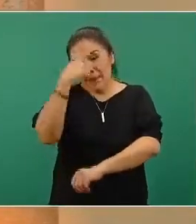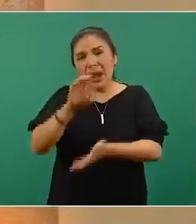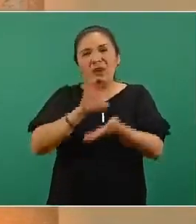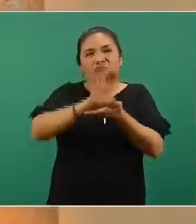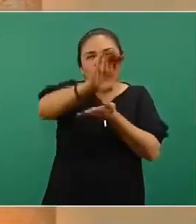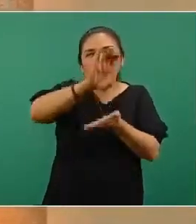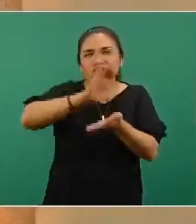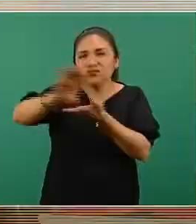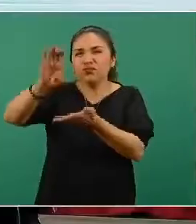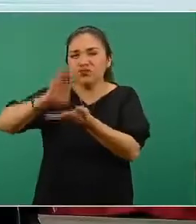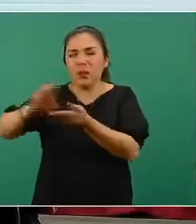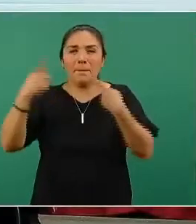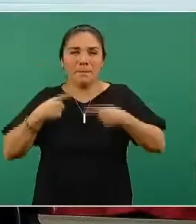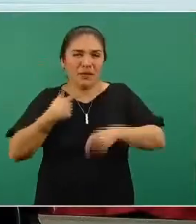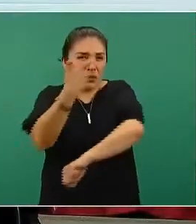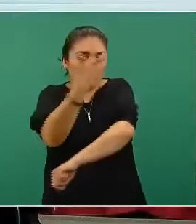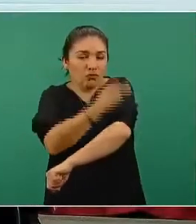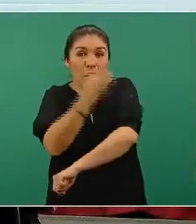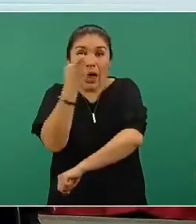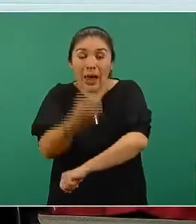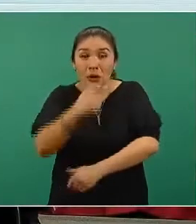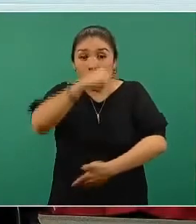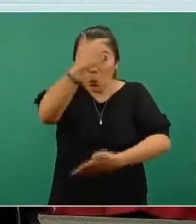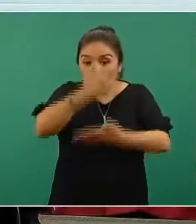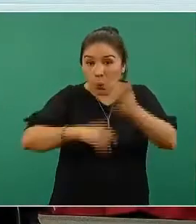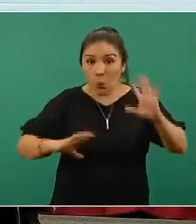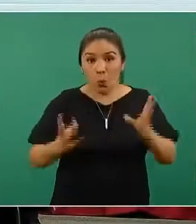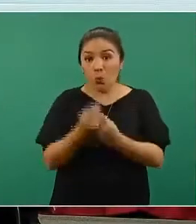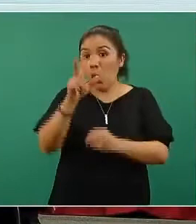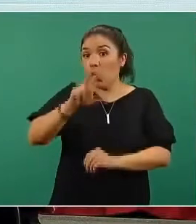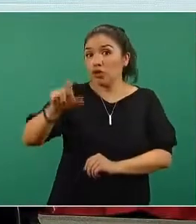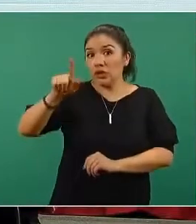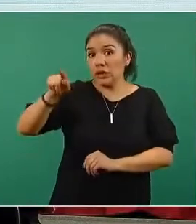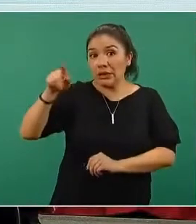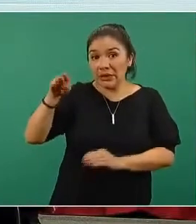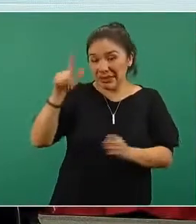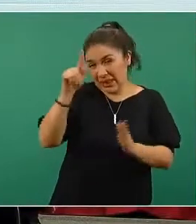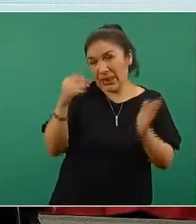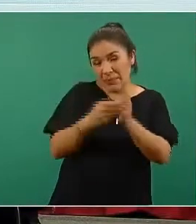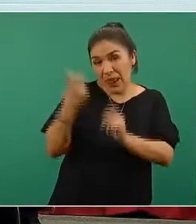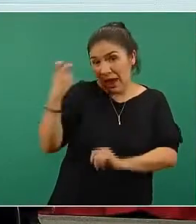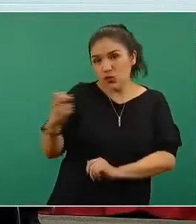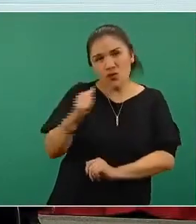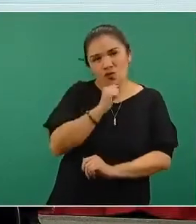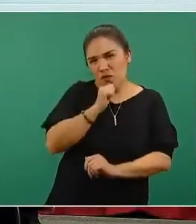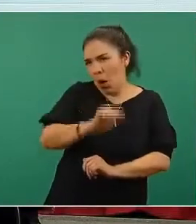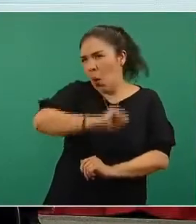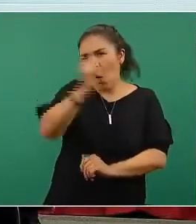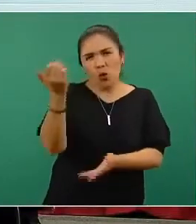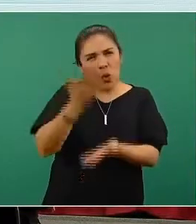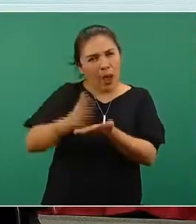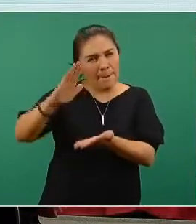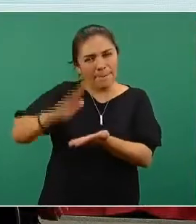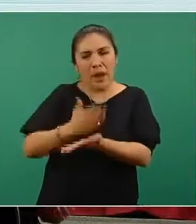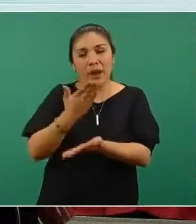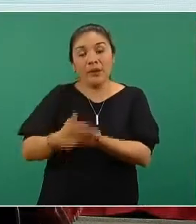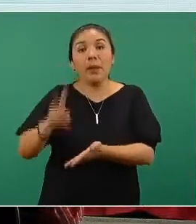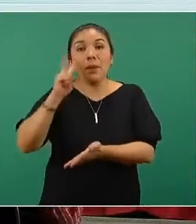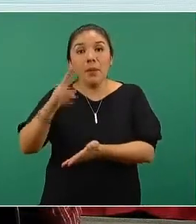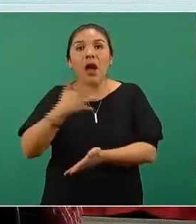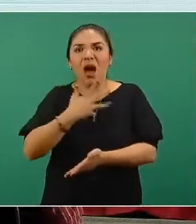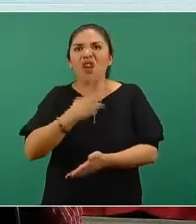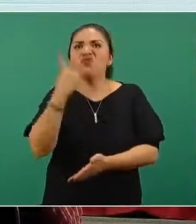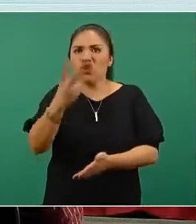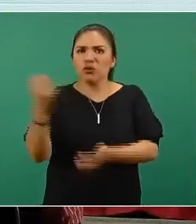recibimos también, que no están contabilizados en estos 870,000, pero también recibimos un lote importante, o ya 2